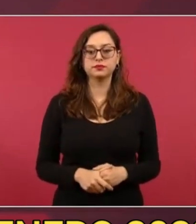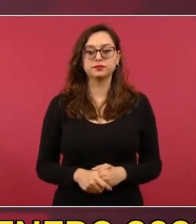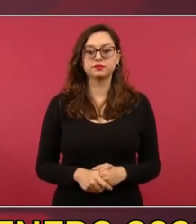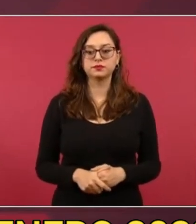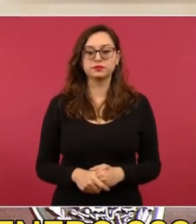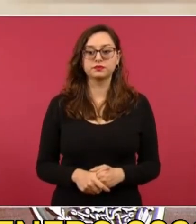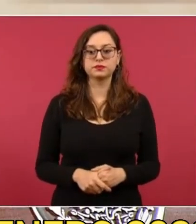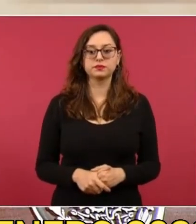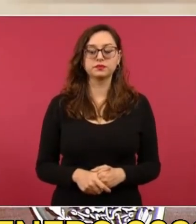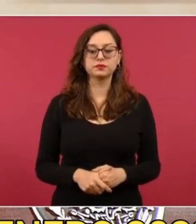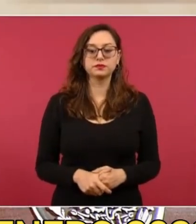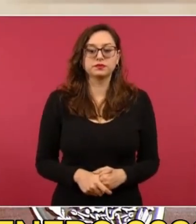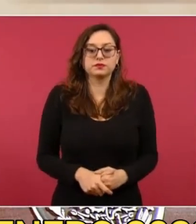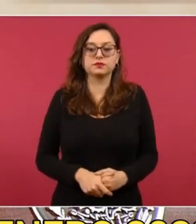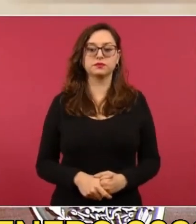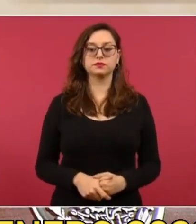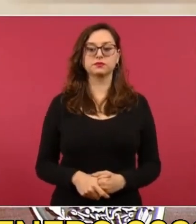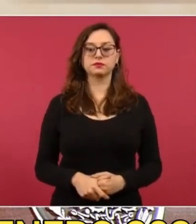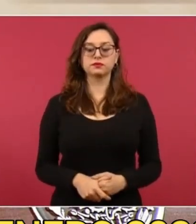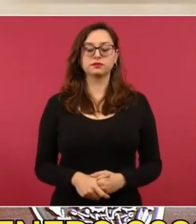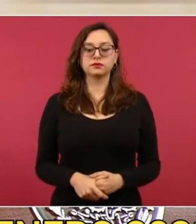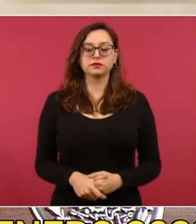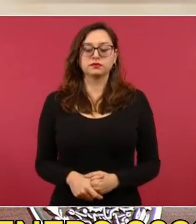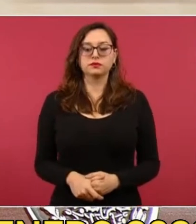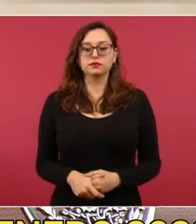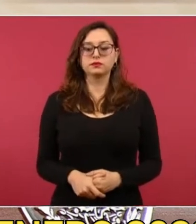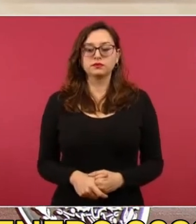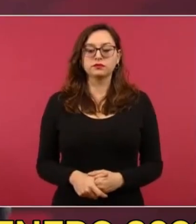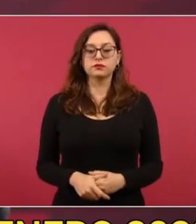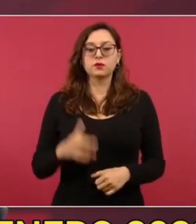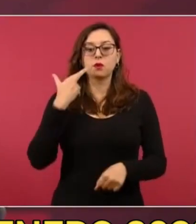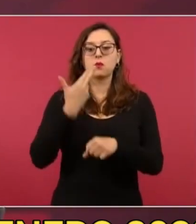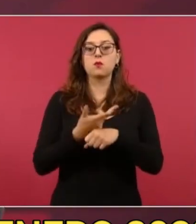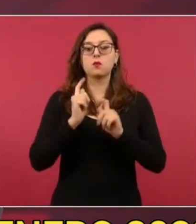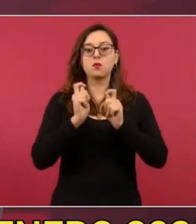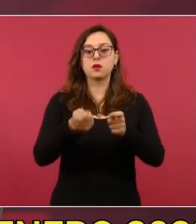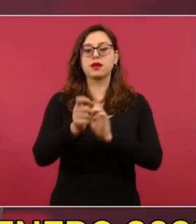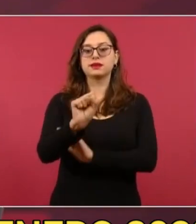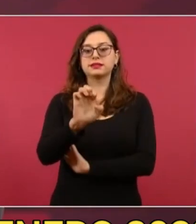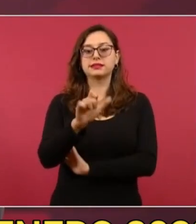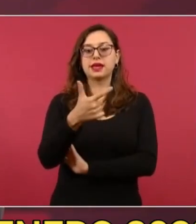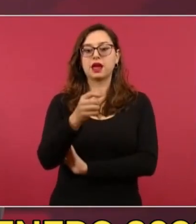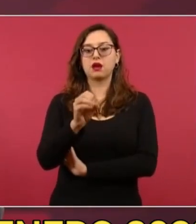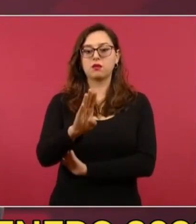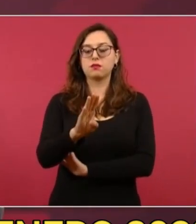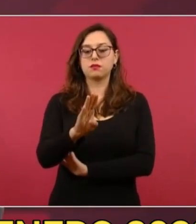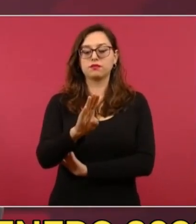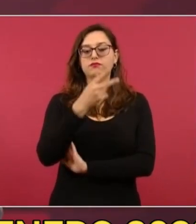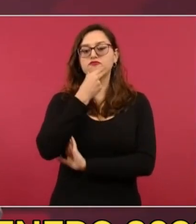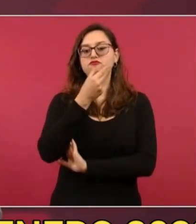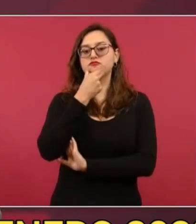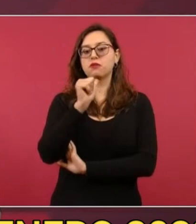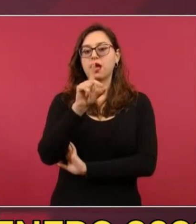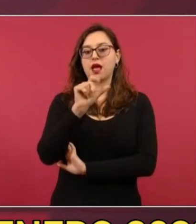Este caso lo tiene el secretario de Gobernación, Adán